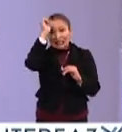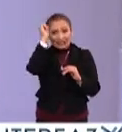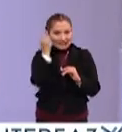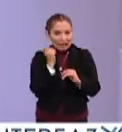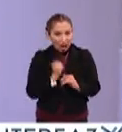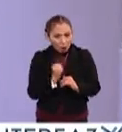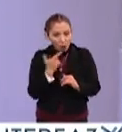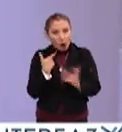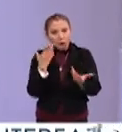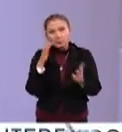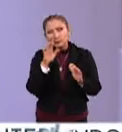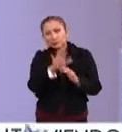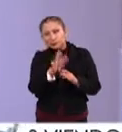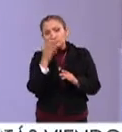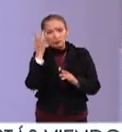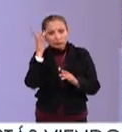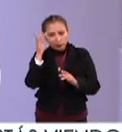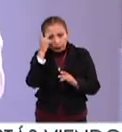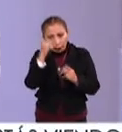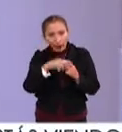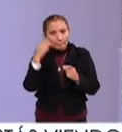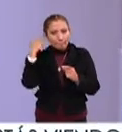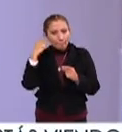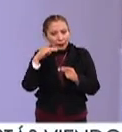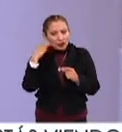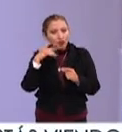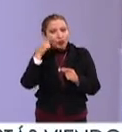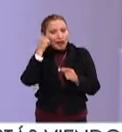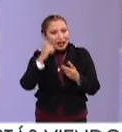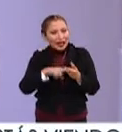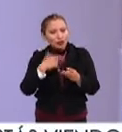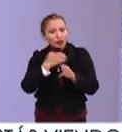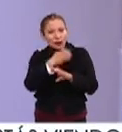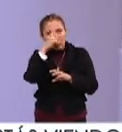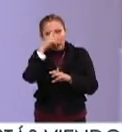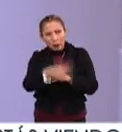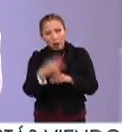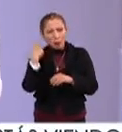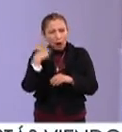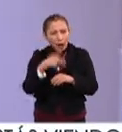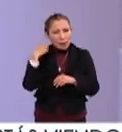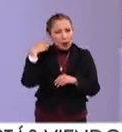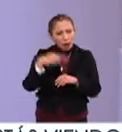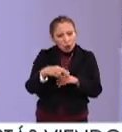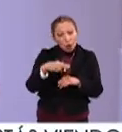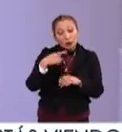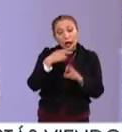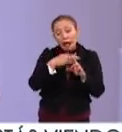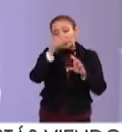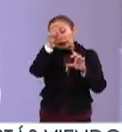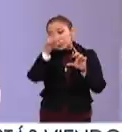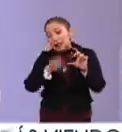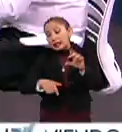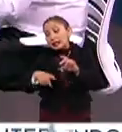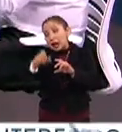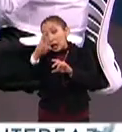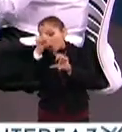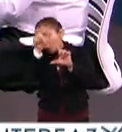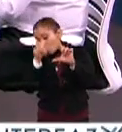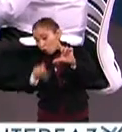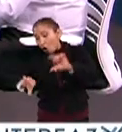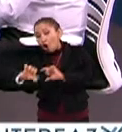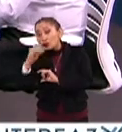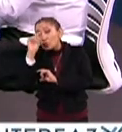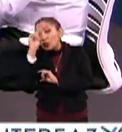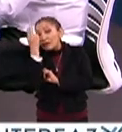Sinaloa, pasando por San Luis Potosí, Michoacán, Guerrero, Estado de México, Puebla, Veracruz, hasta el sur en Quintana Roo. Y somos